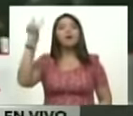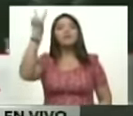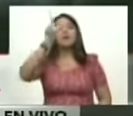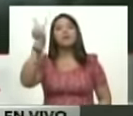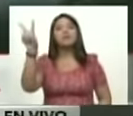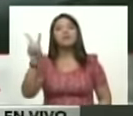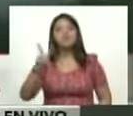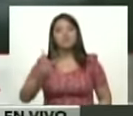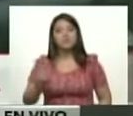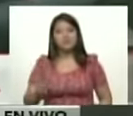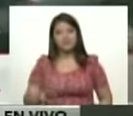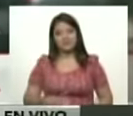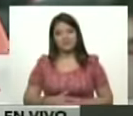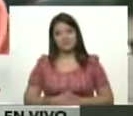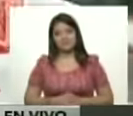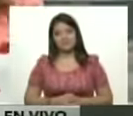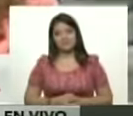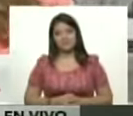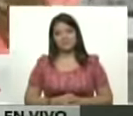Venezuela.